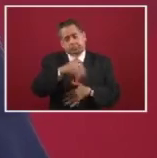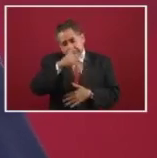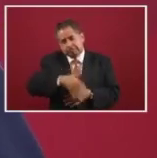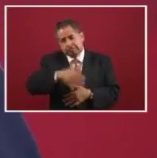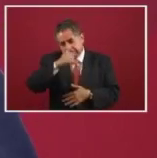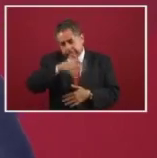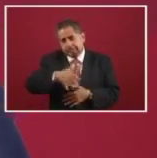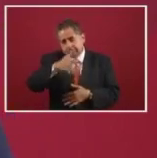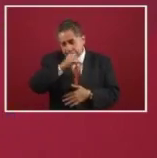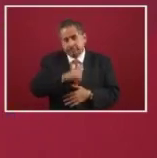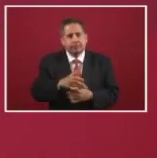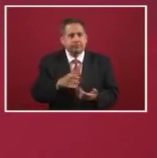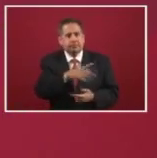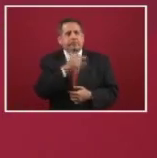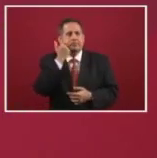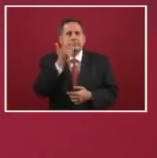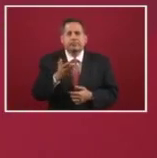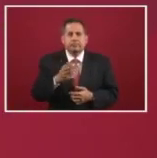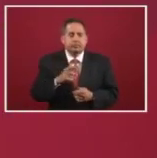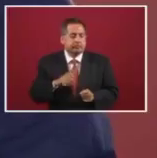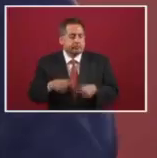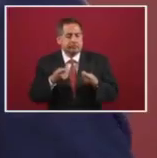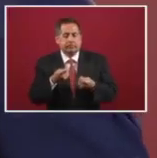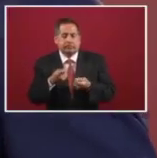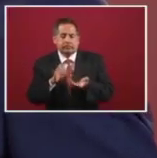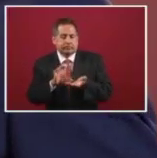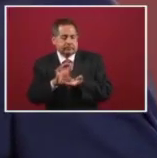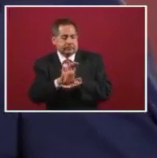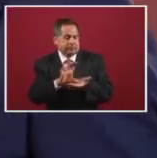querían que se les entregara a ellos el apoyo.